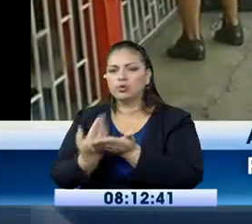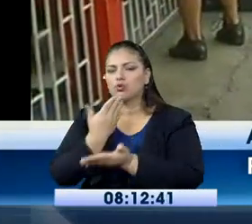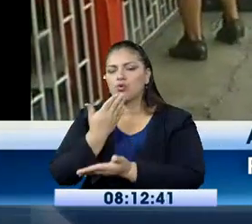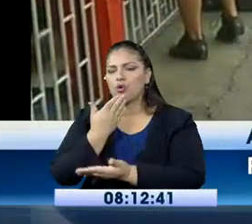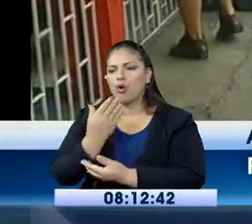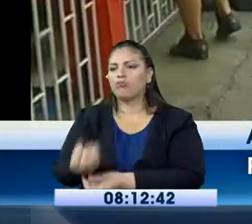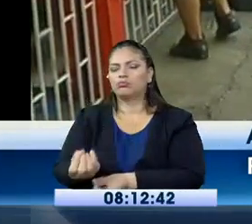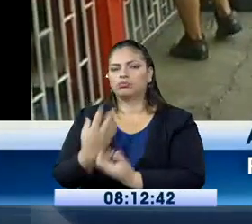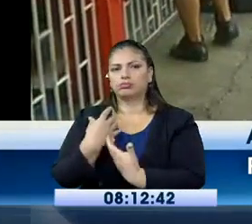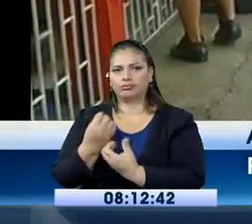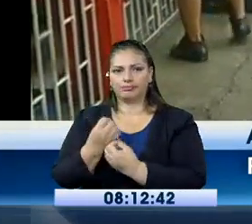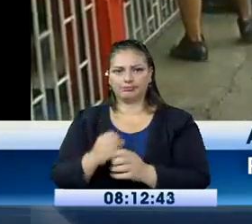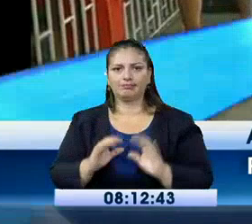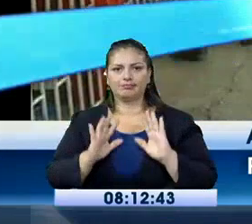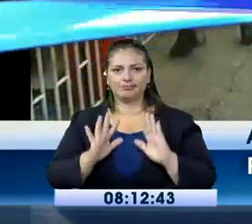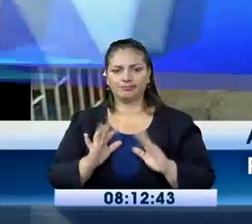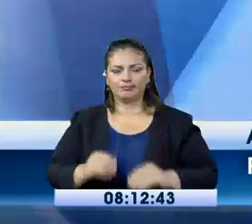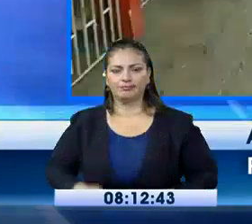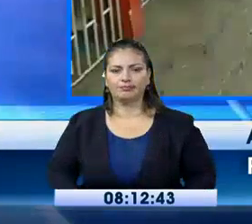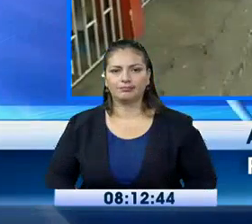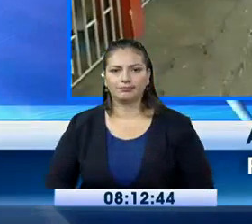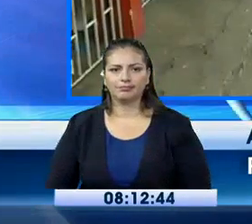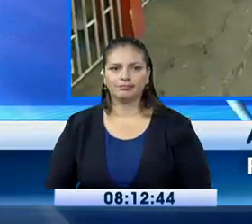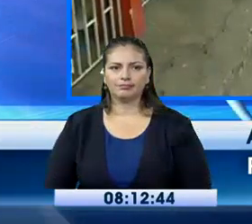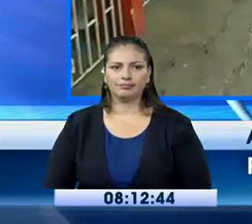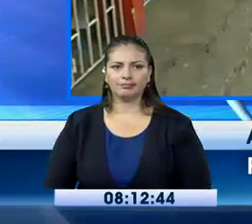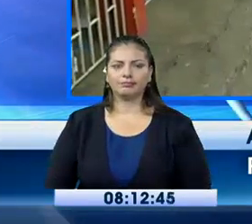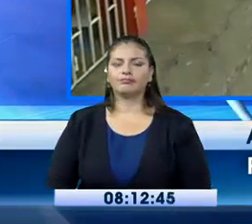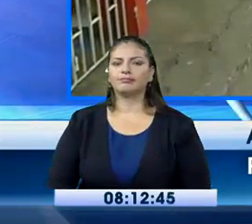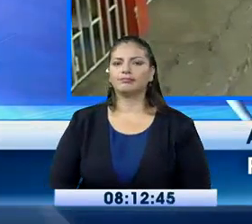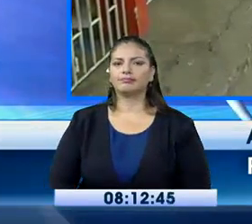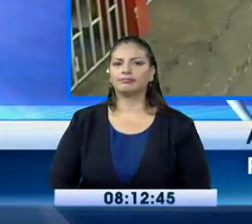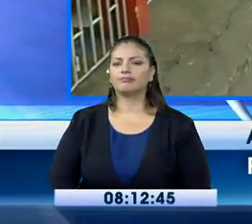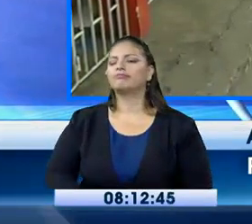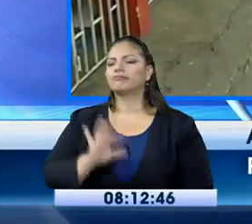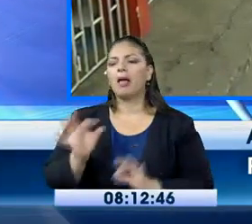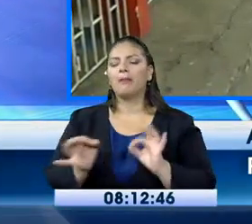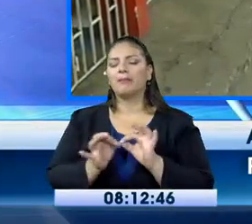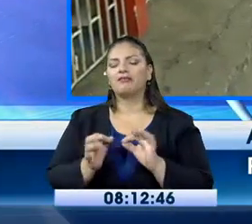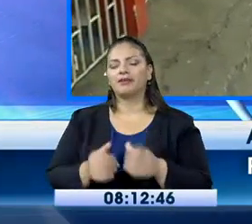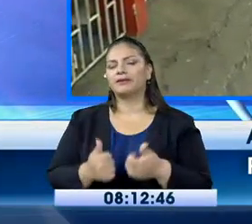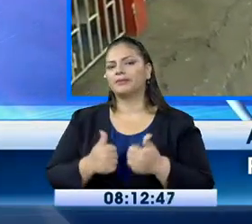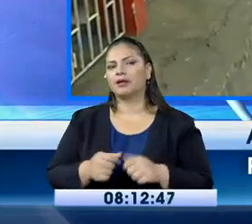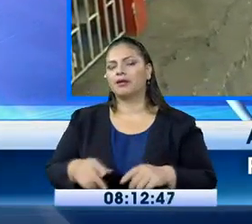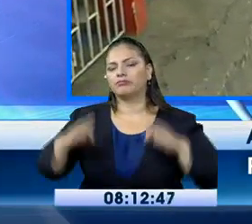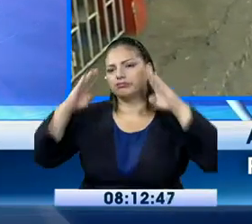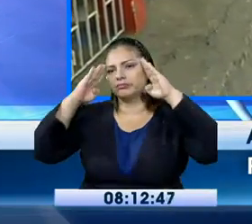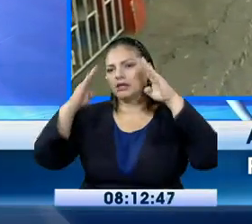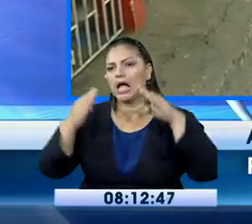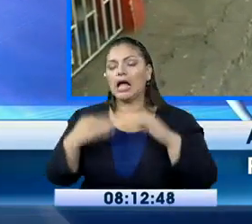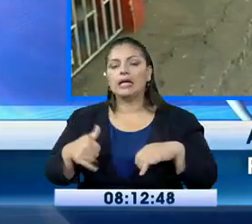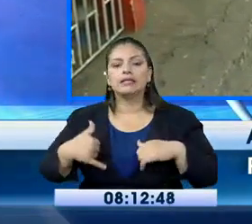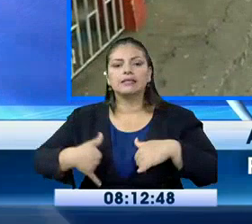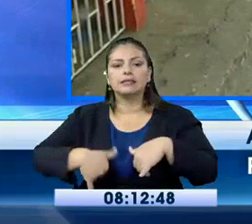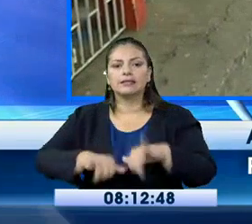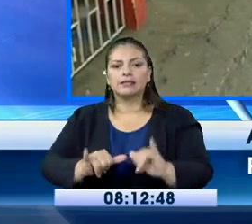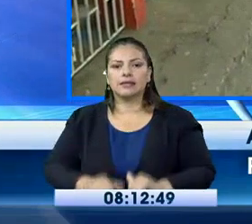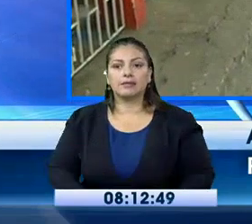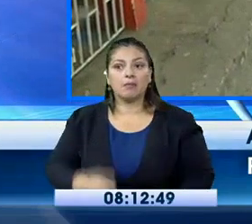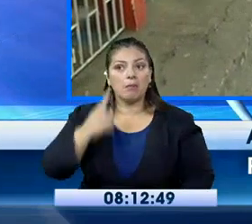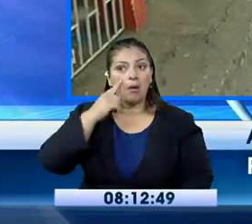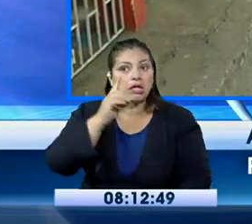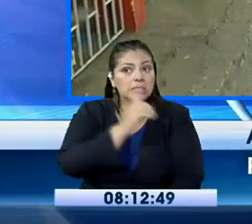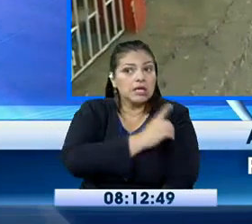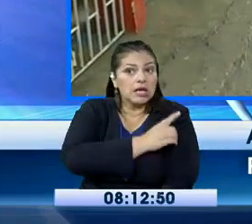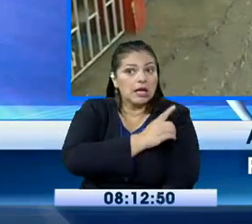las tricimotos. Hugo, Roselena. Perfecto, Enrique, entonces estaremos pendientes para el momento que llegue el delegado